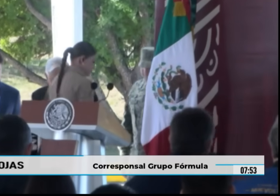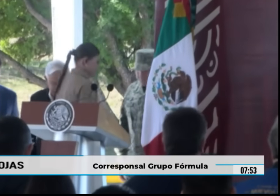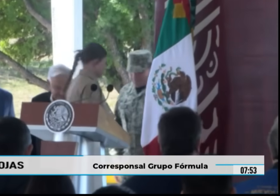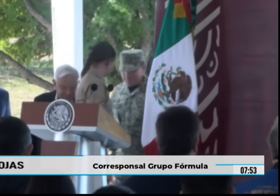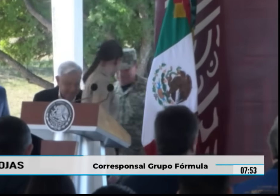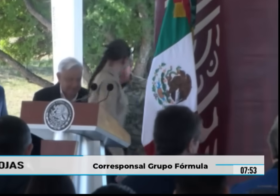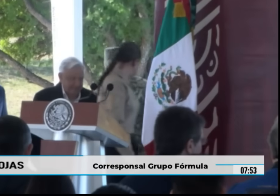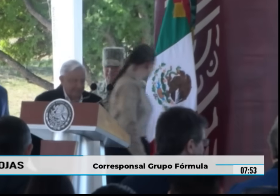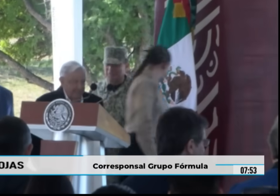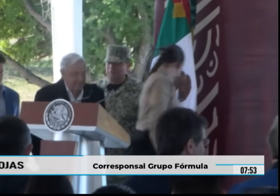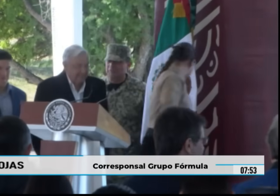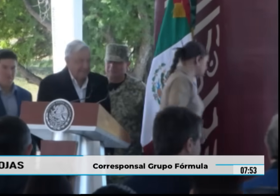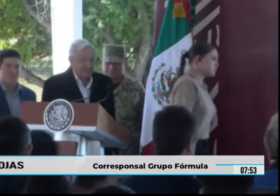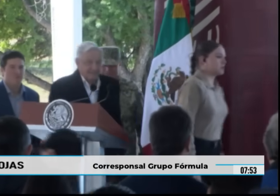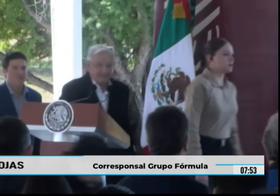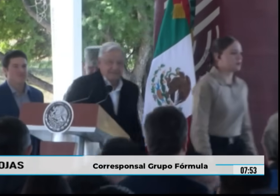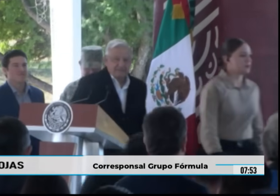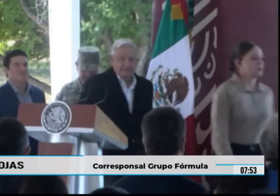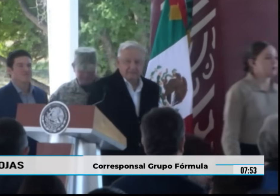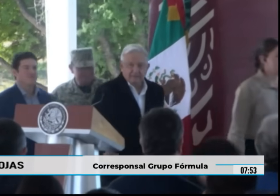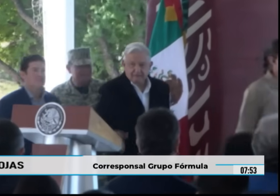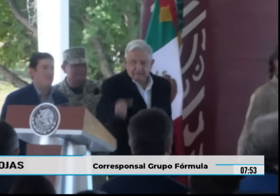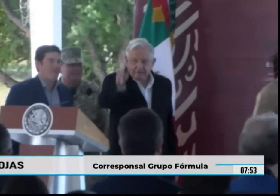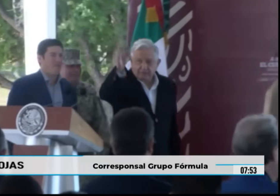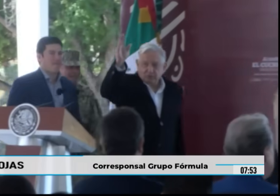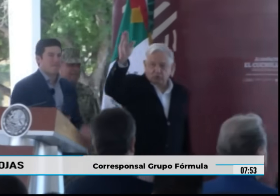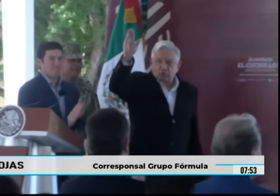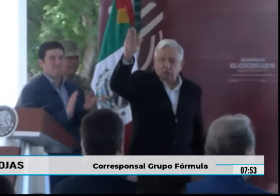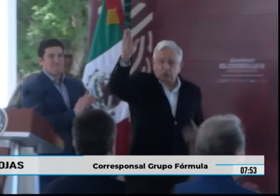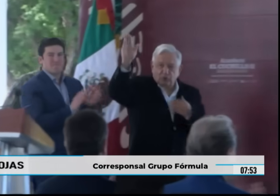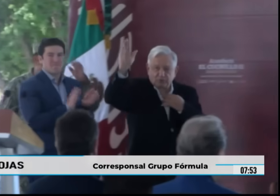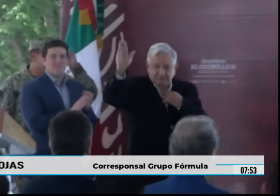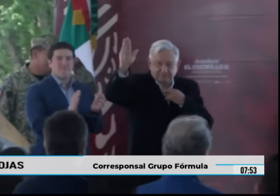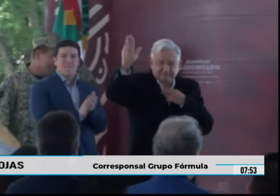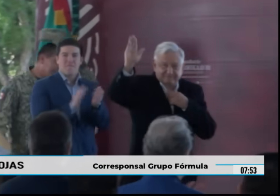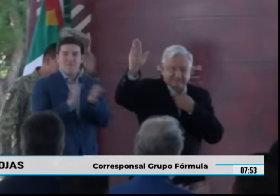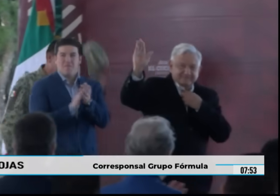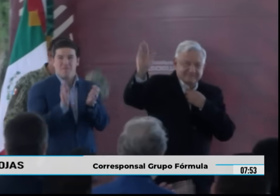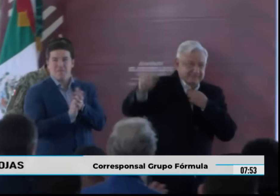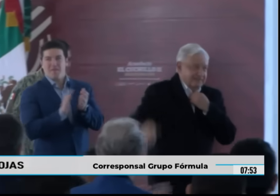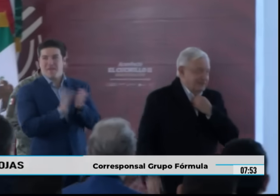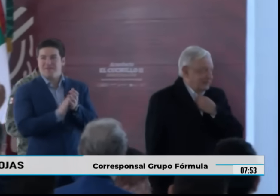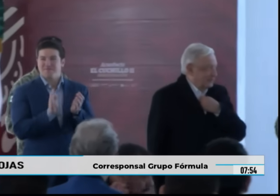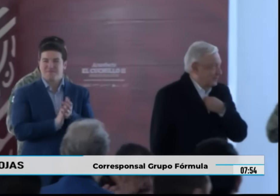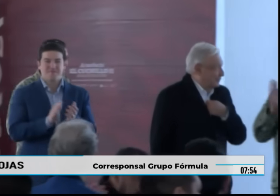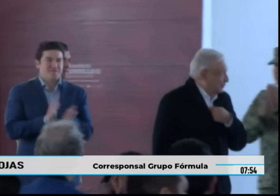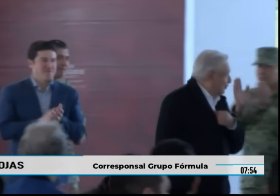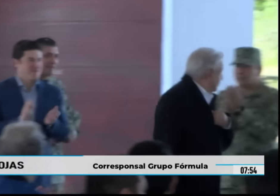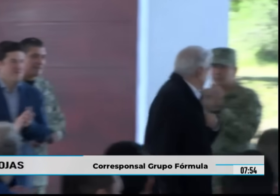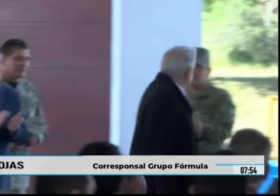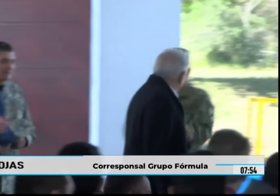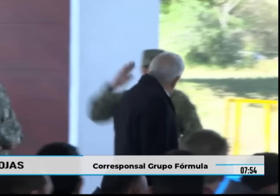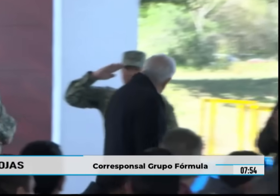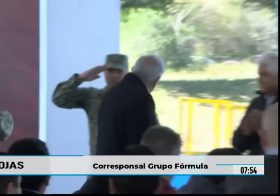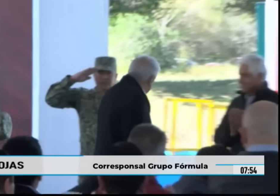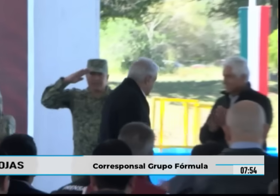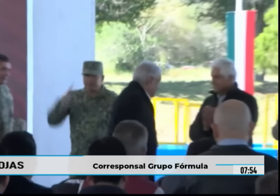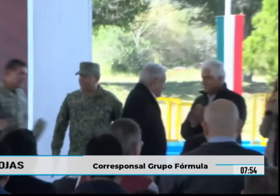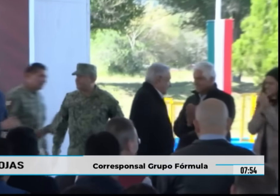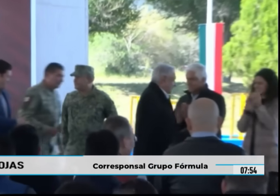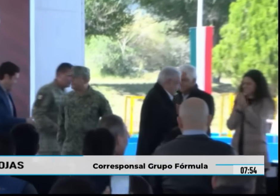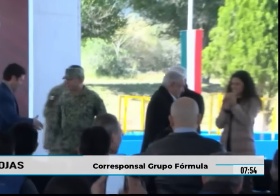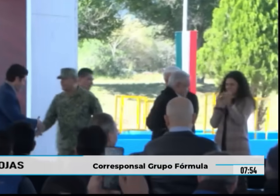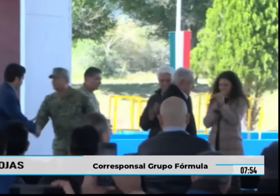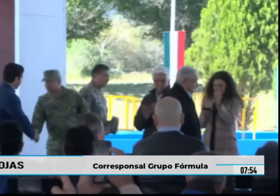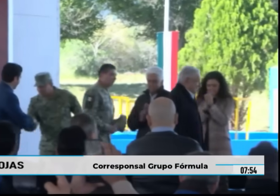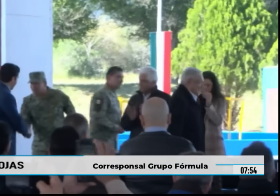evento realizado el día de ayer el mandatario federal señaló que con esas acciones se bua cuidar también el desarrollo económico en el estado destacó que esta